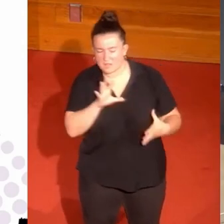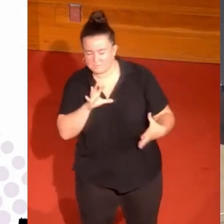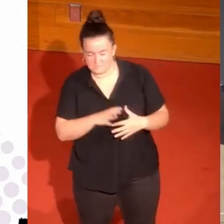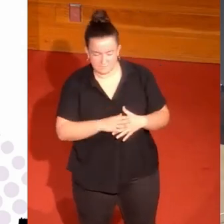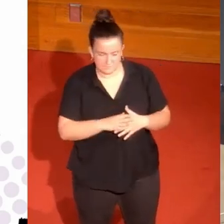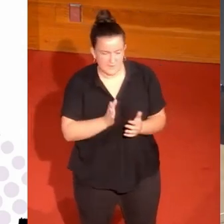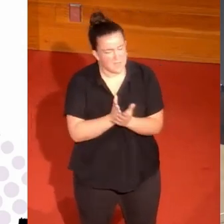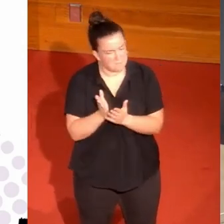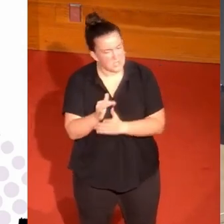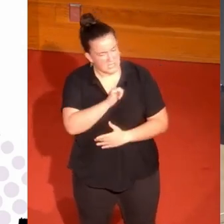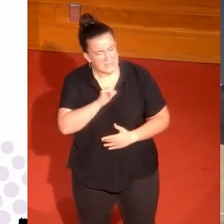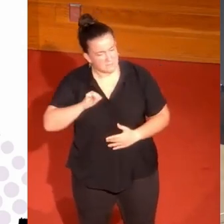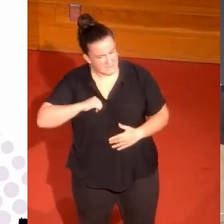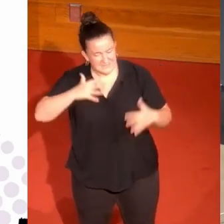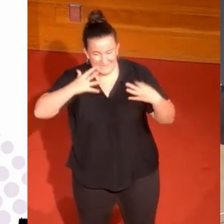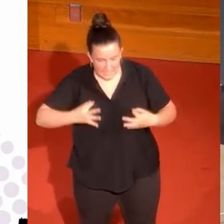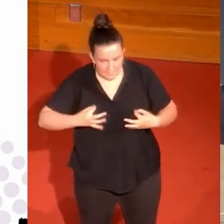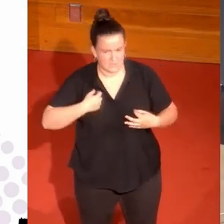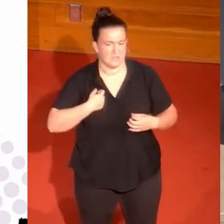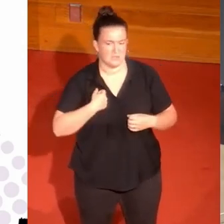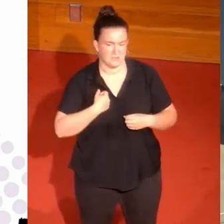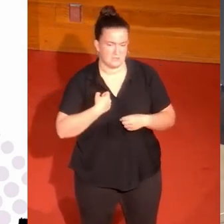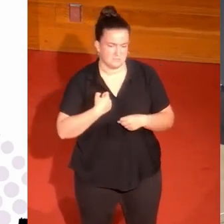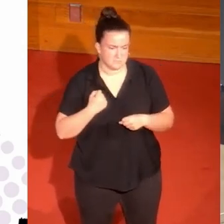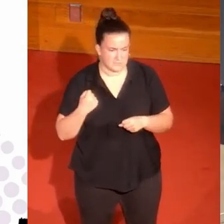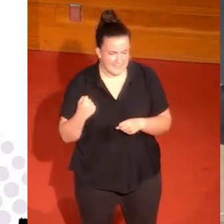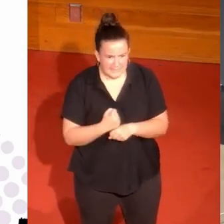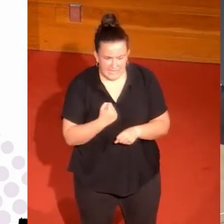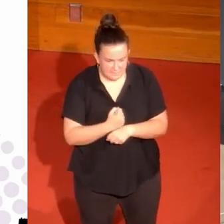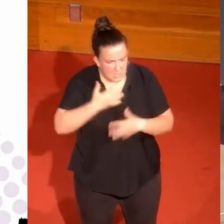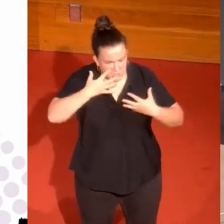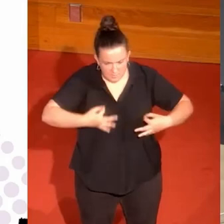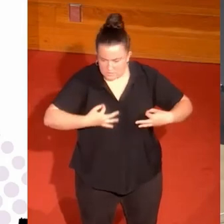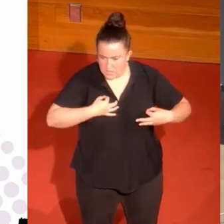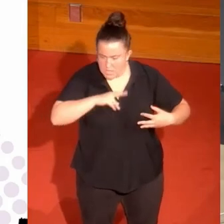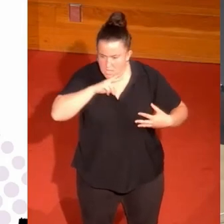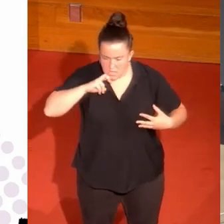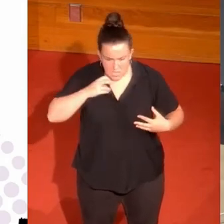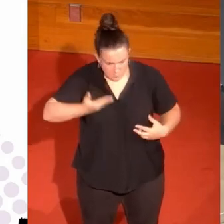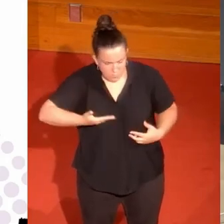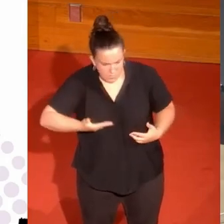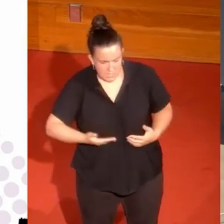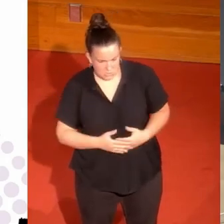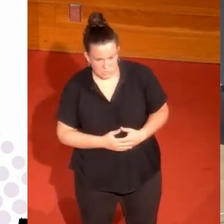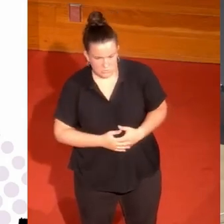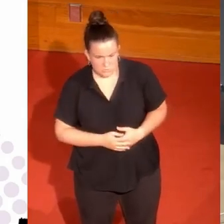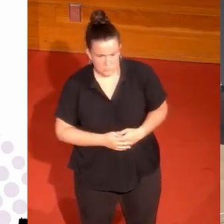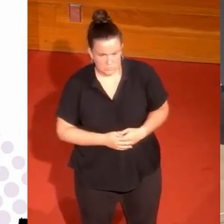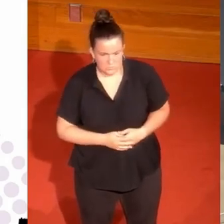independientes que realmente están haciendo un trabajo e Eh pues muy valioso para para contarnos